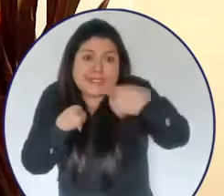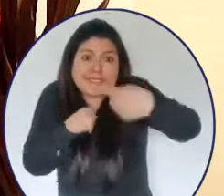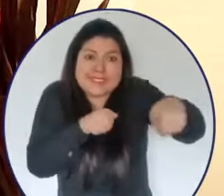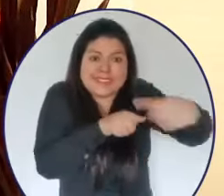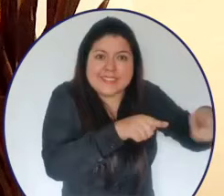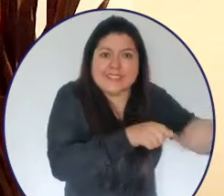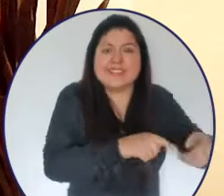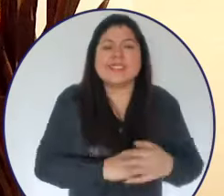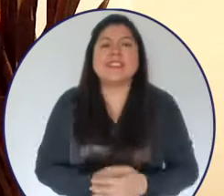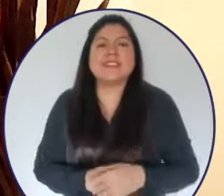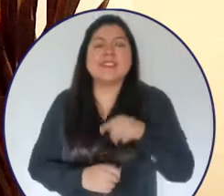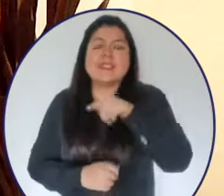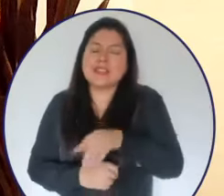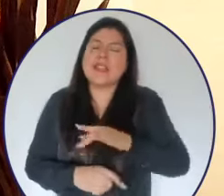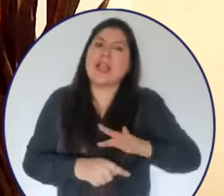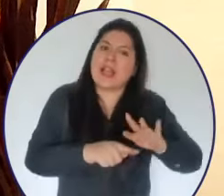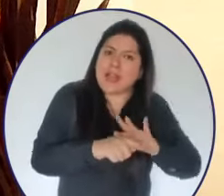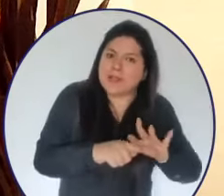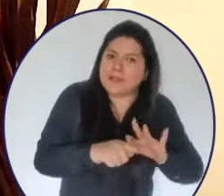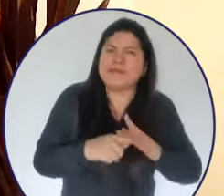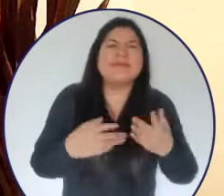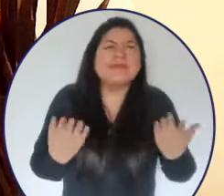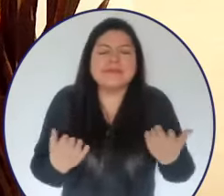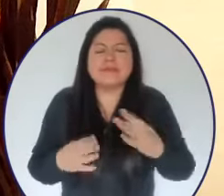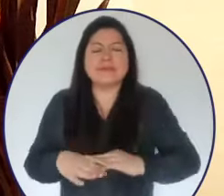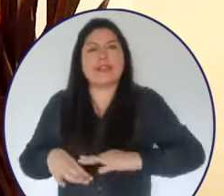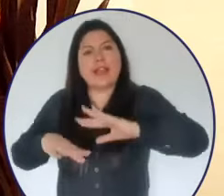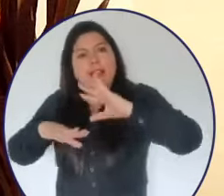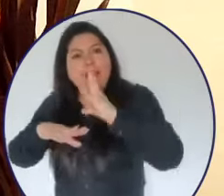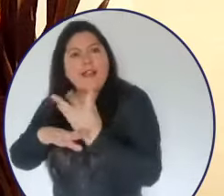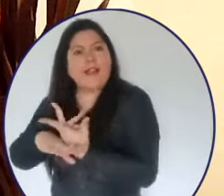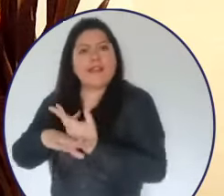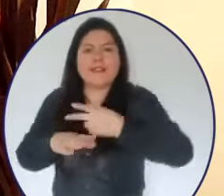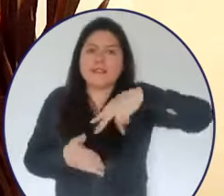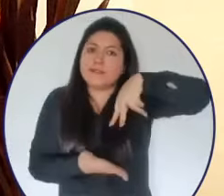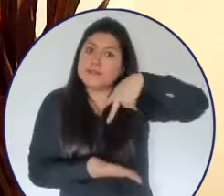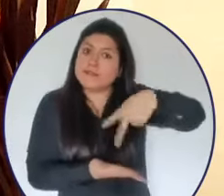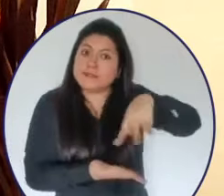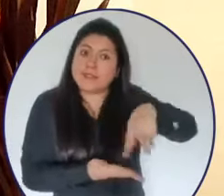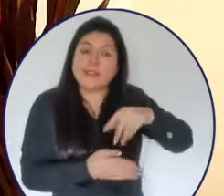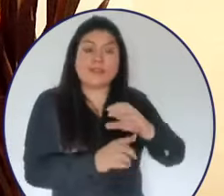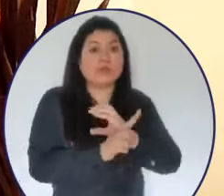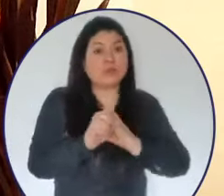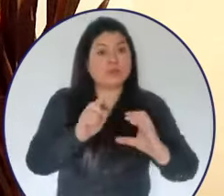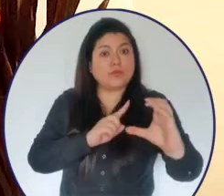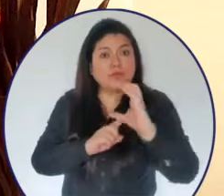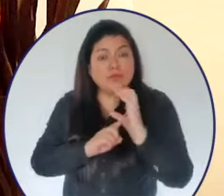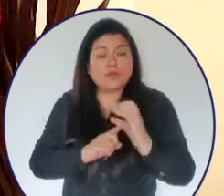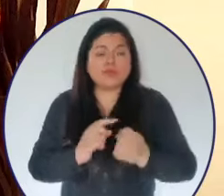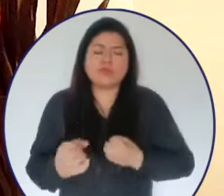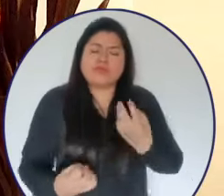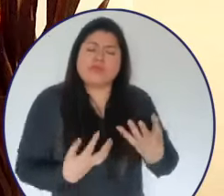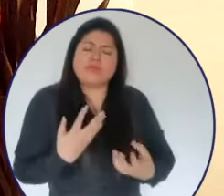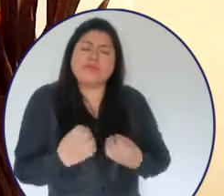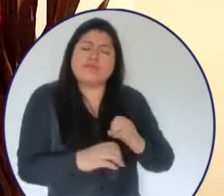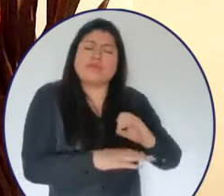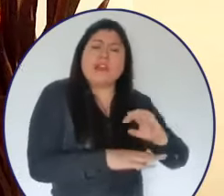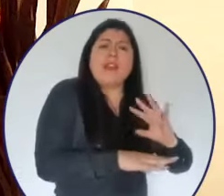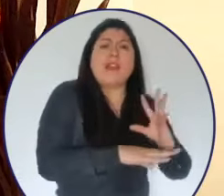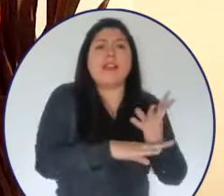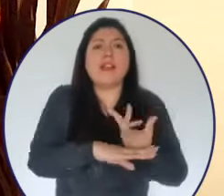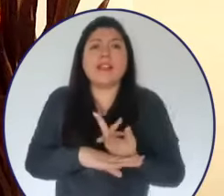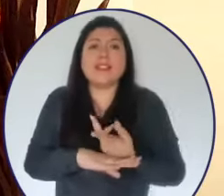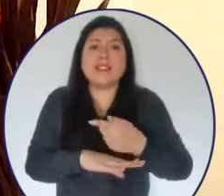los estudiantes comunican lo aprendido de diferente forma. De ahí la importancia de implementar el arte,